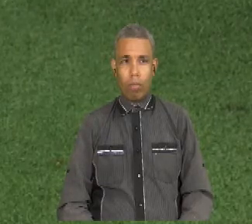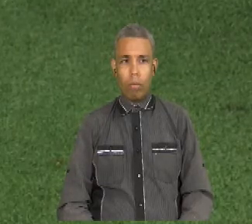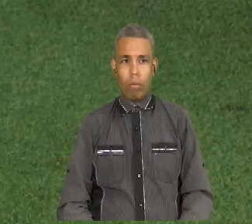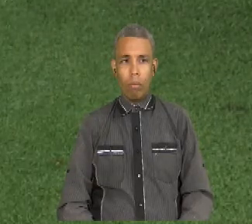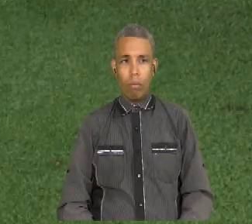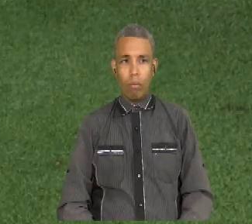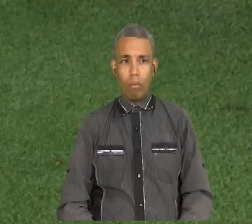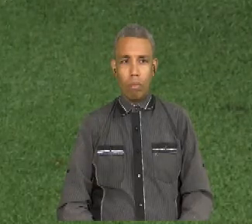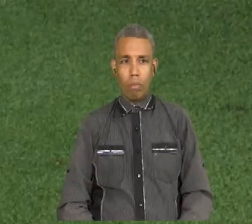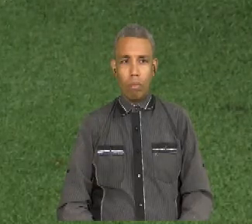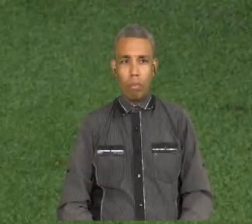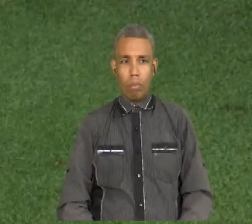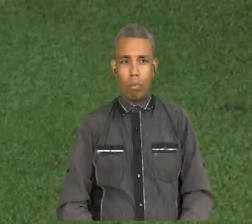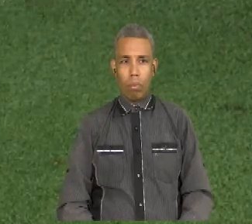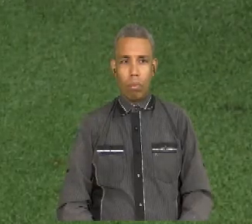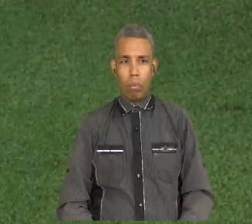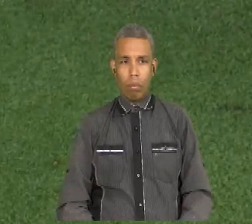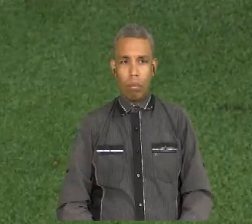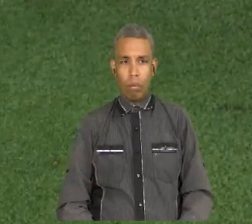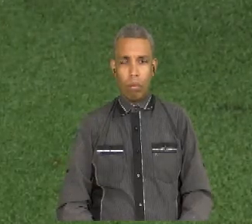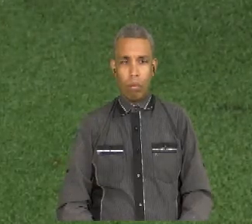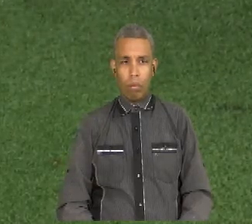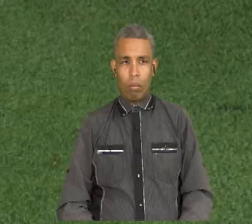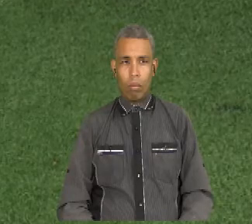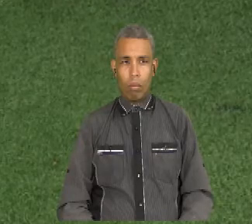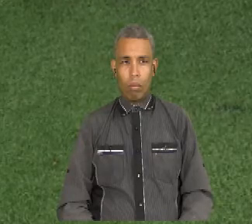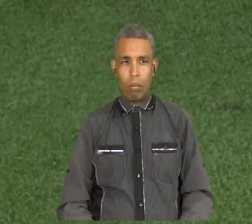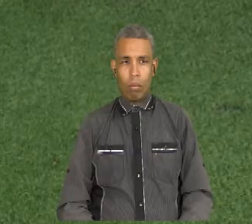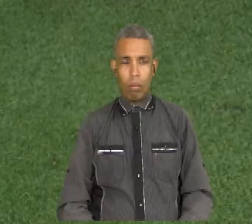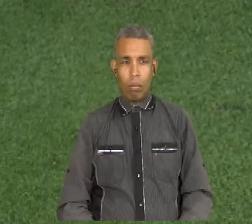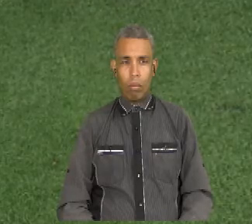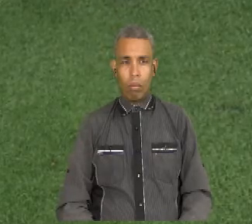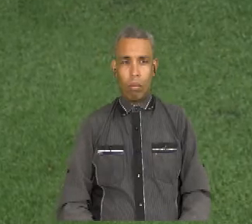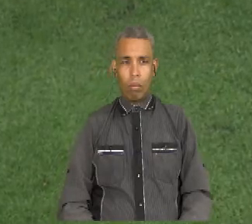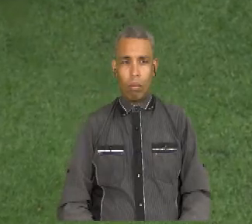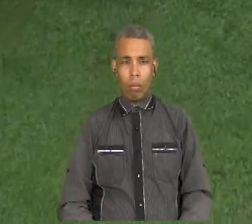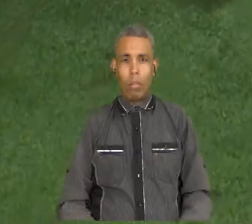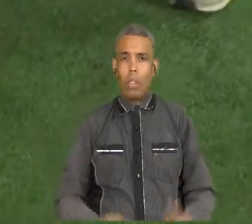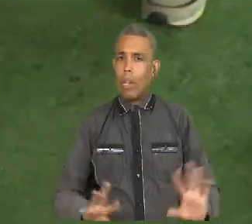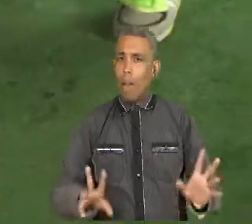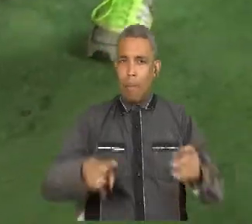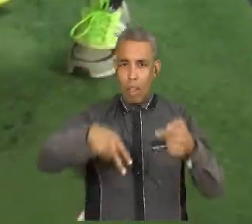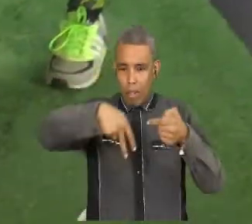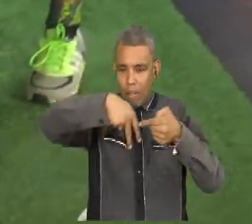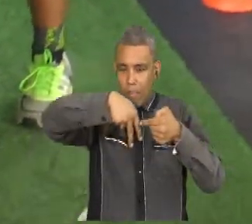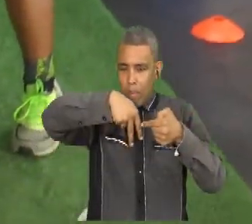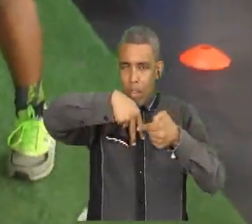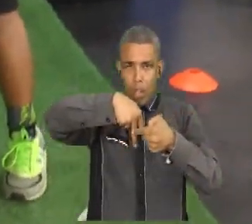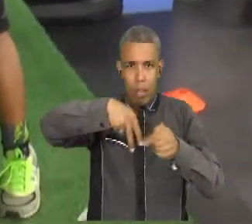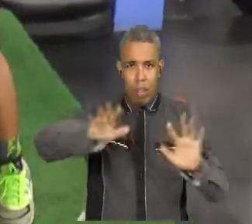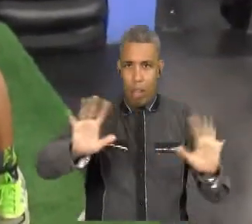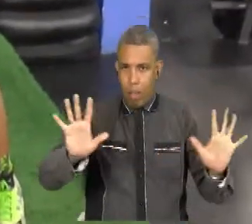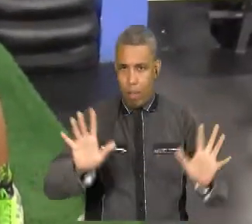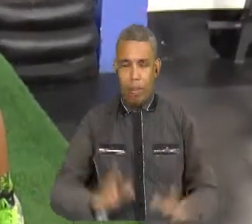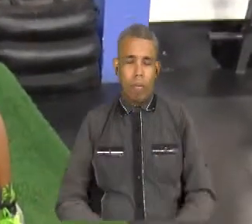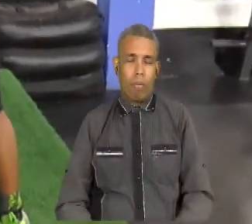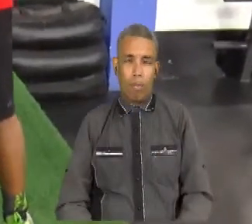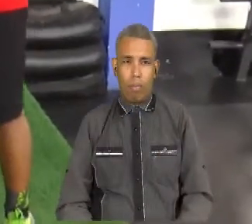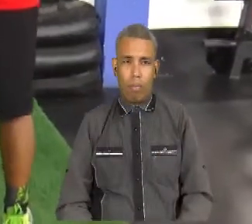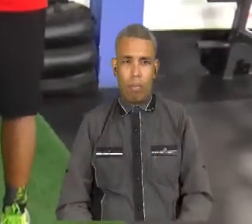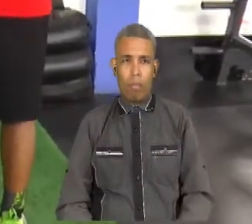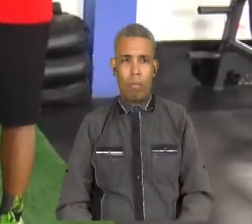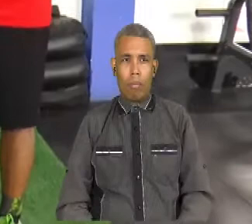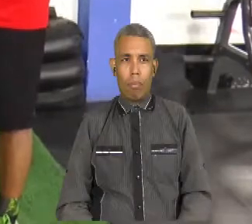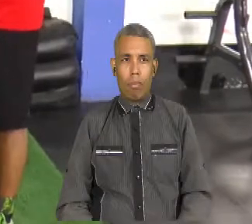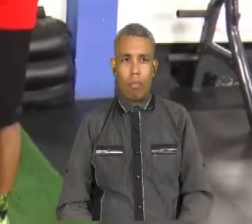el skipping, no dejo hacer el movimiento. Lo único que hago es darle movimiento a mis pies. ¿Listo? Muy bien. Entonces, de una vez vamos a pasar a